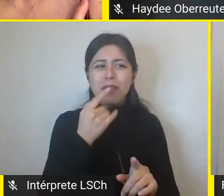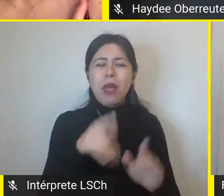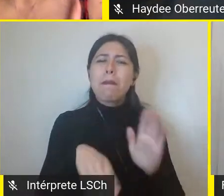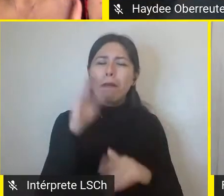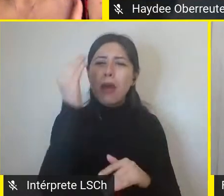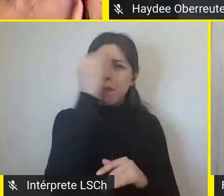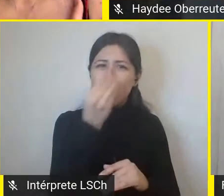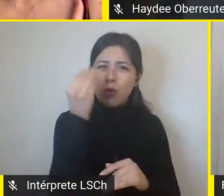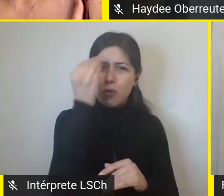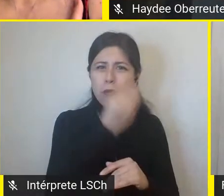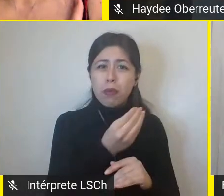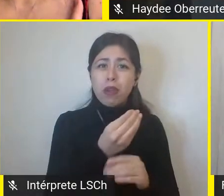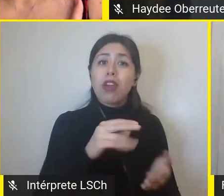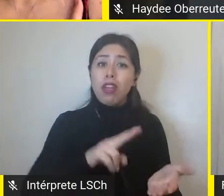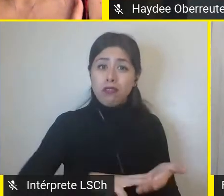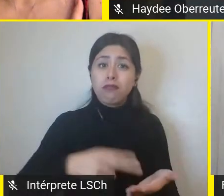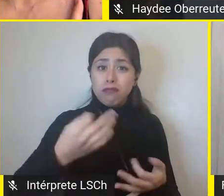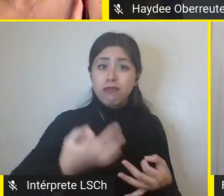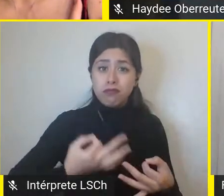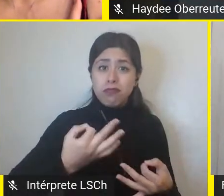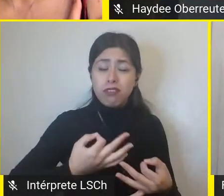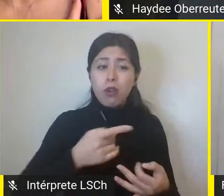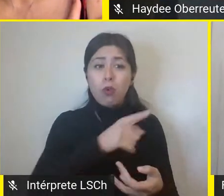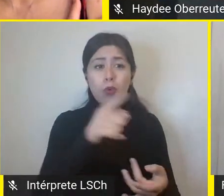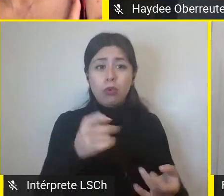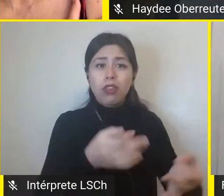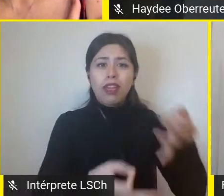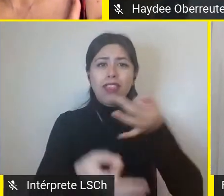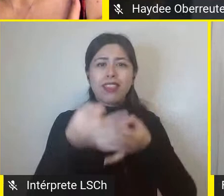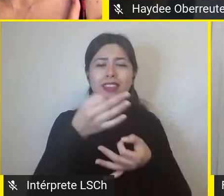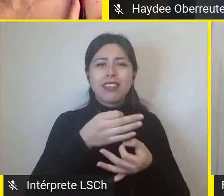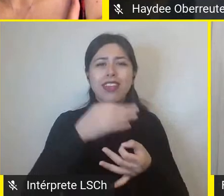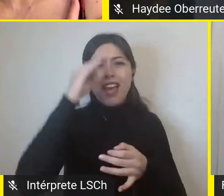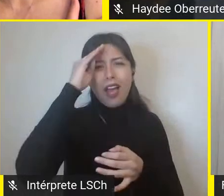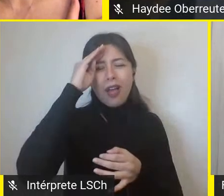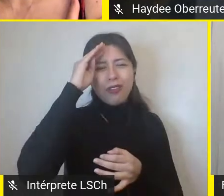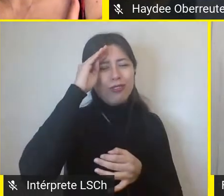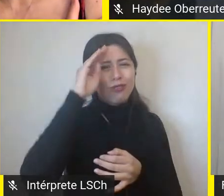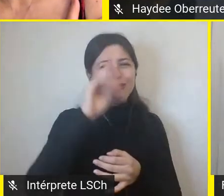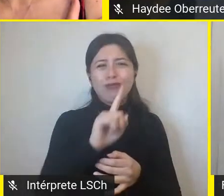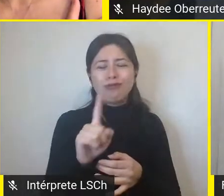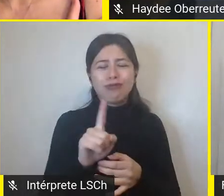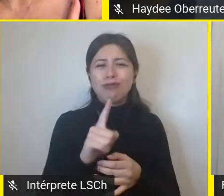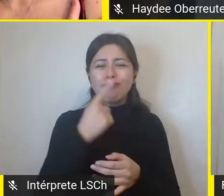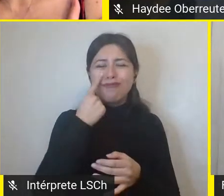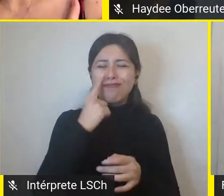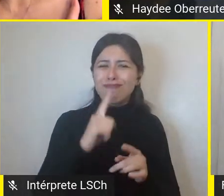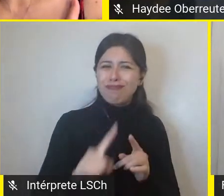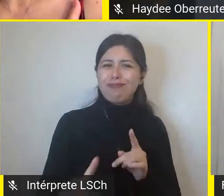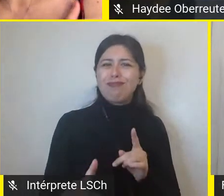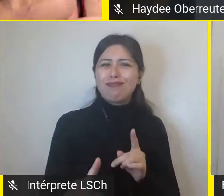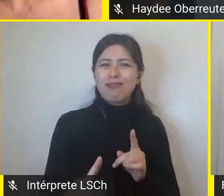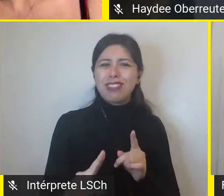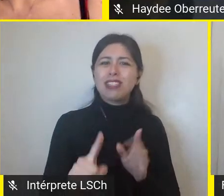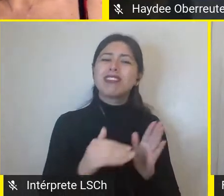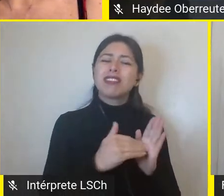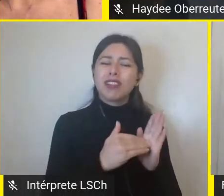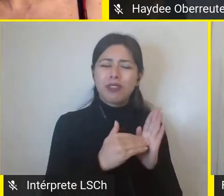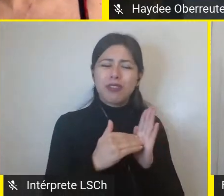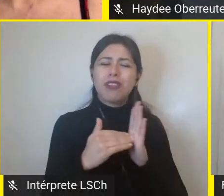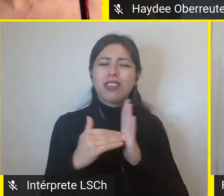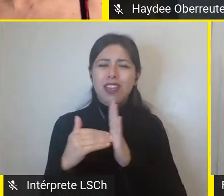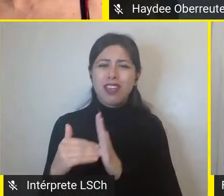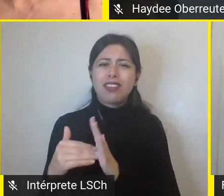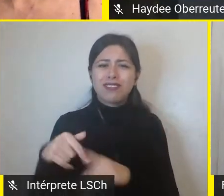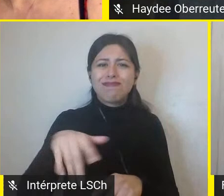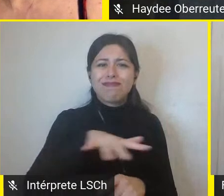decían ustedes, la desconfianza ha sido como una constante de la sociedad chilena desde el golpe para adelante, porque eso